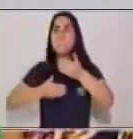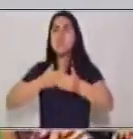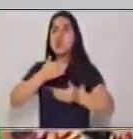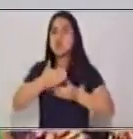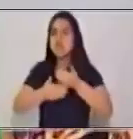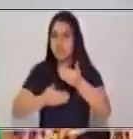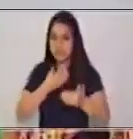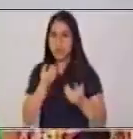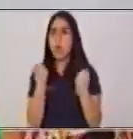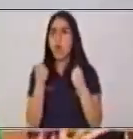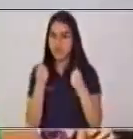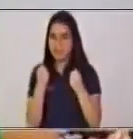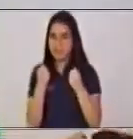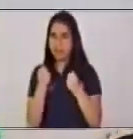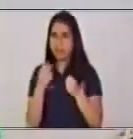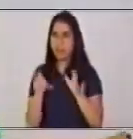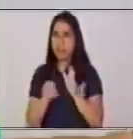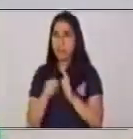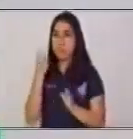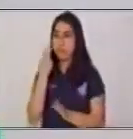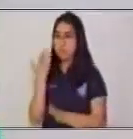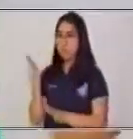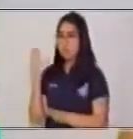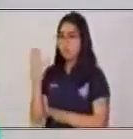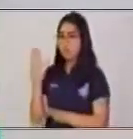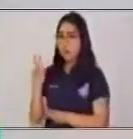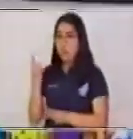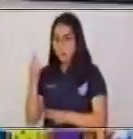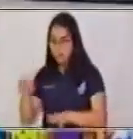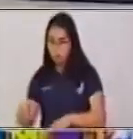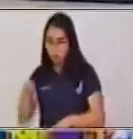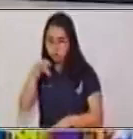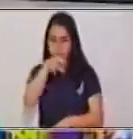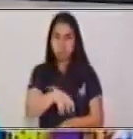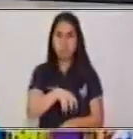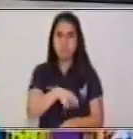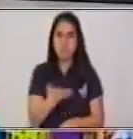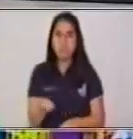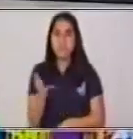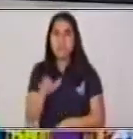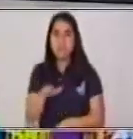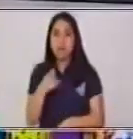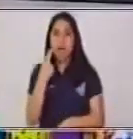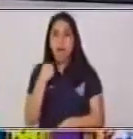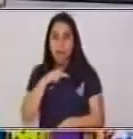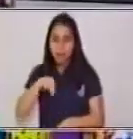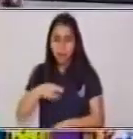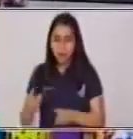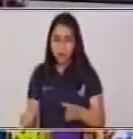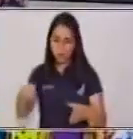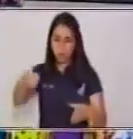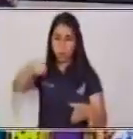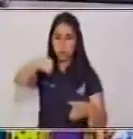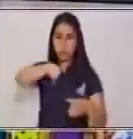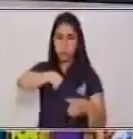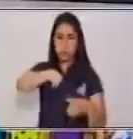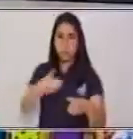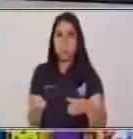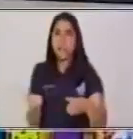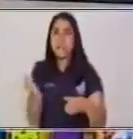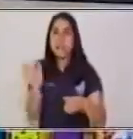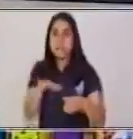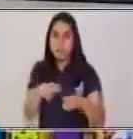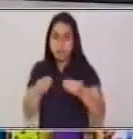de azúcar. Tres, añadimos los huevos uno por uno, etcétera, etcétera. En el párrafo de secuencia o